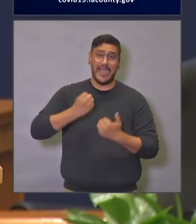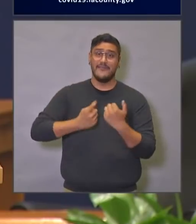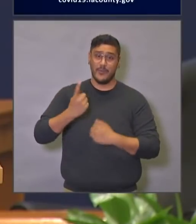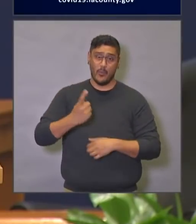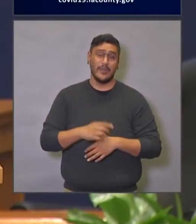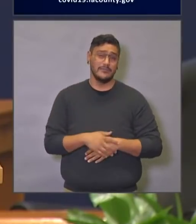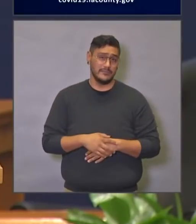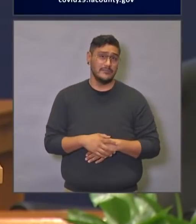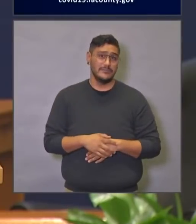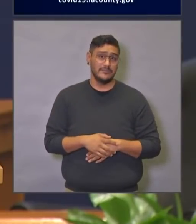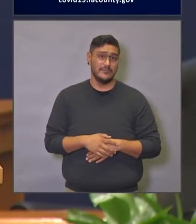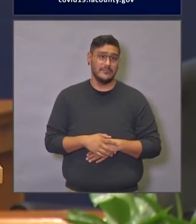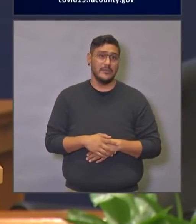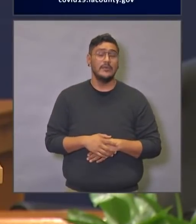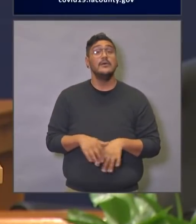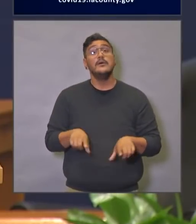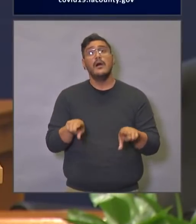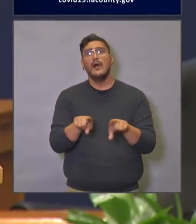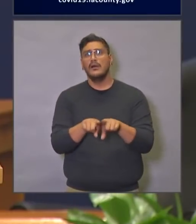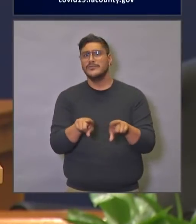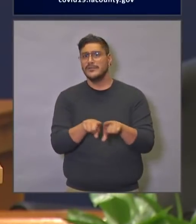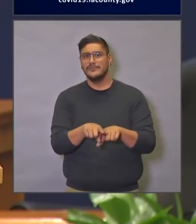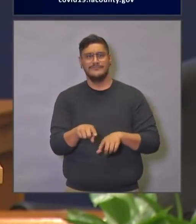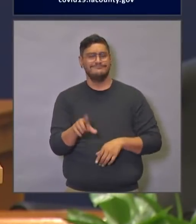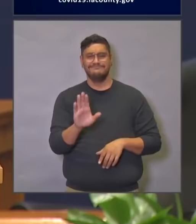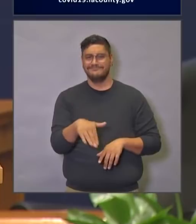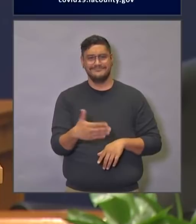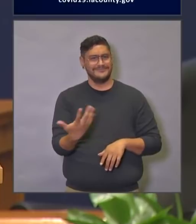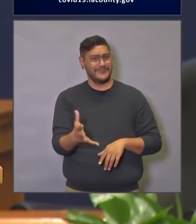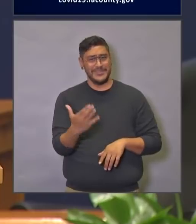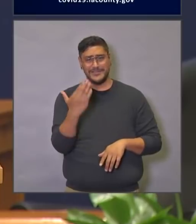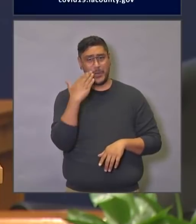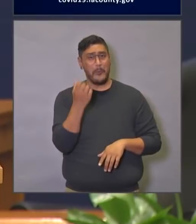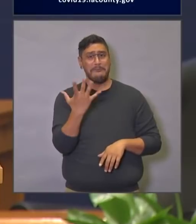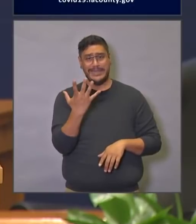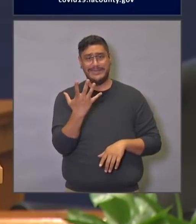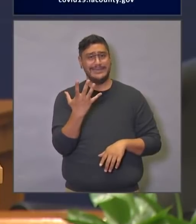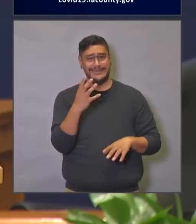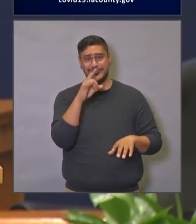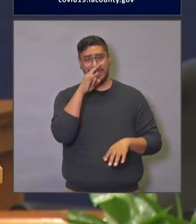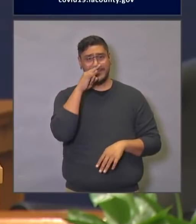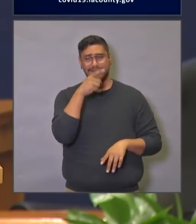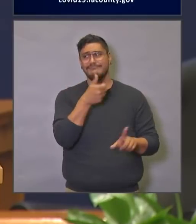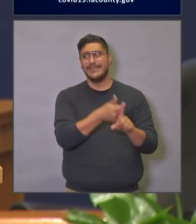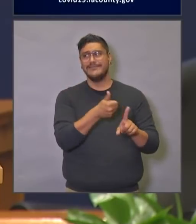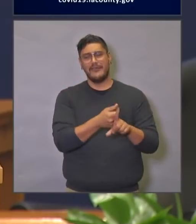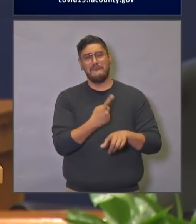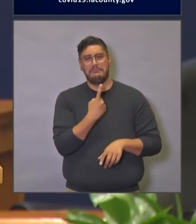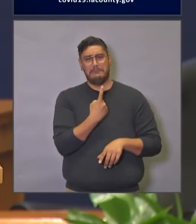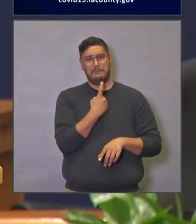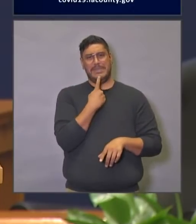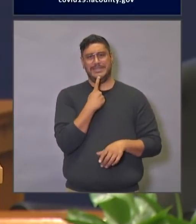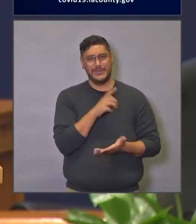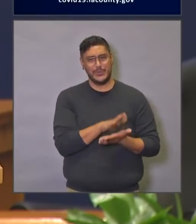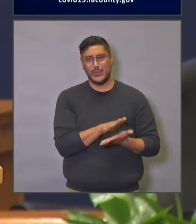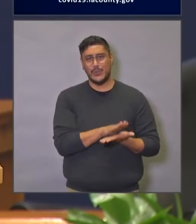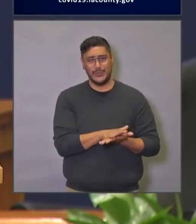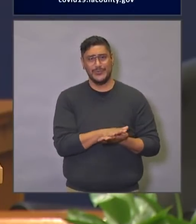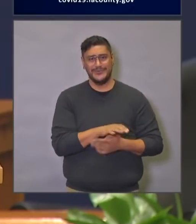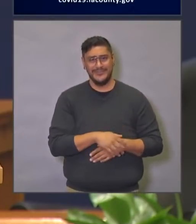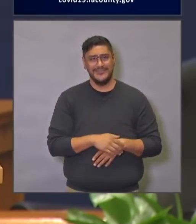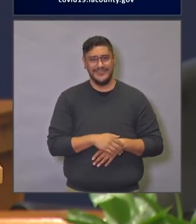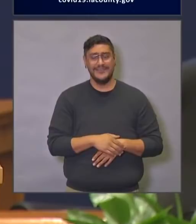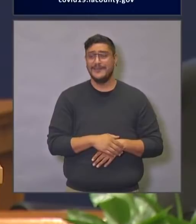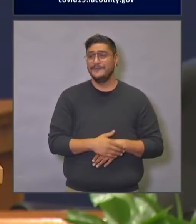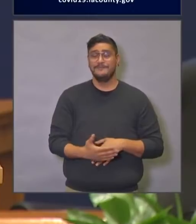También nos gustaría reconocer que muchos niños extrañan participar en deportes. Sabemos que los deportes juveniles